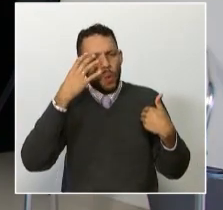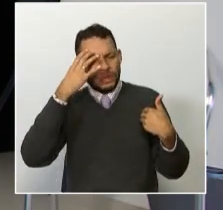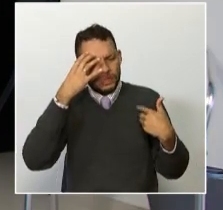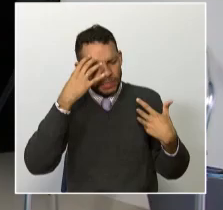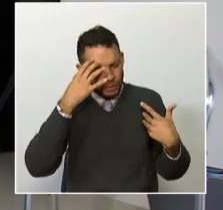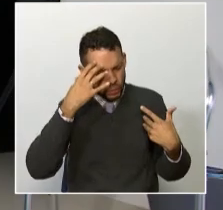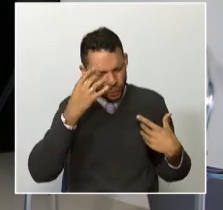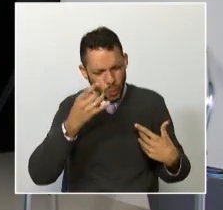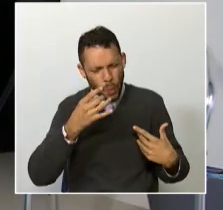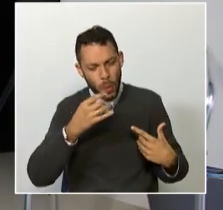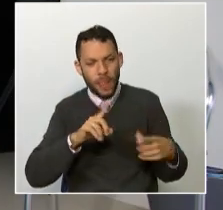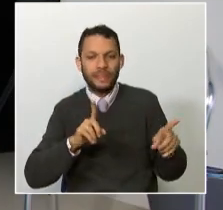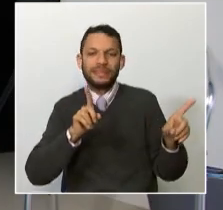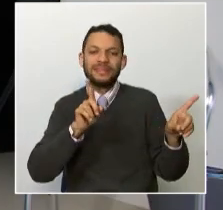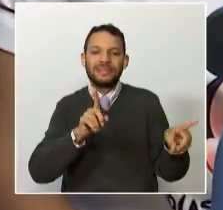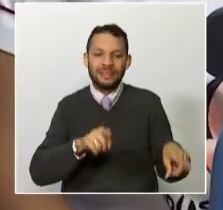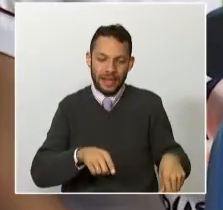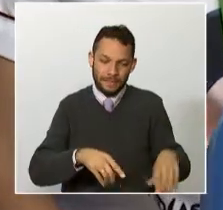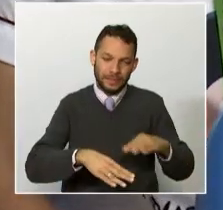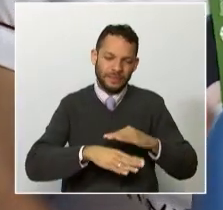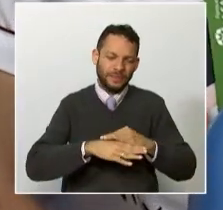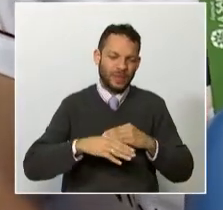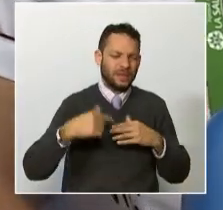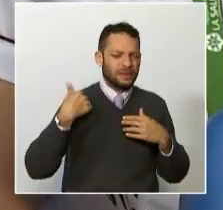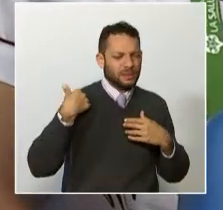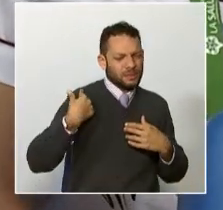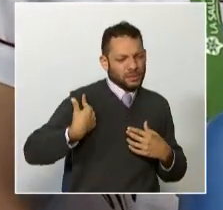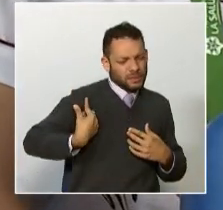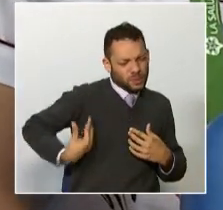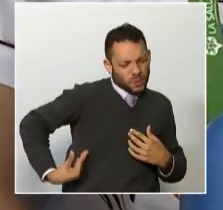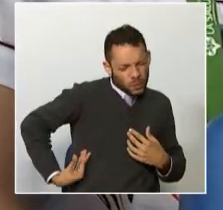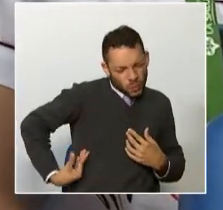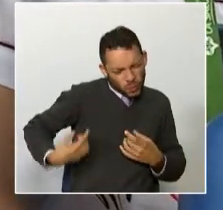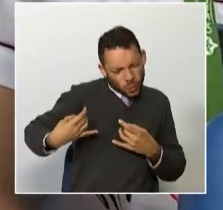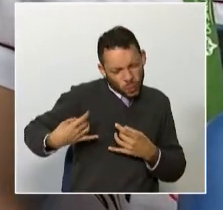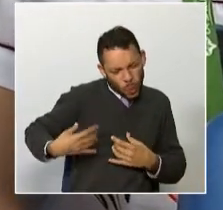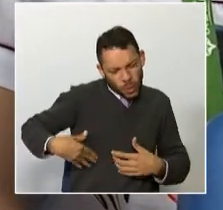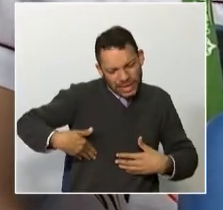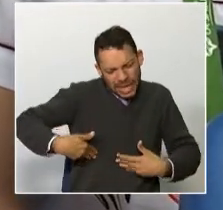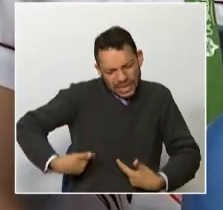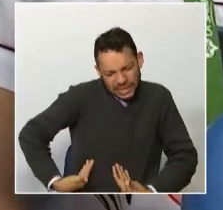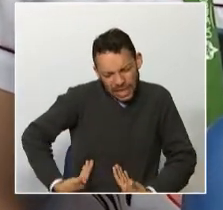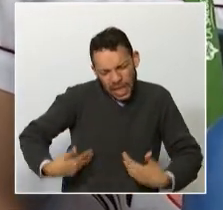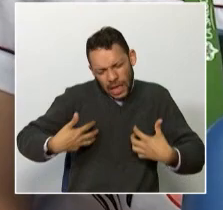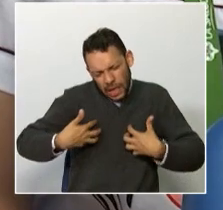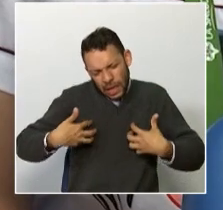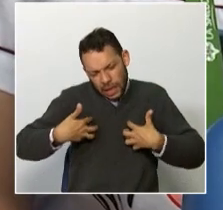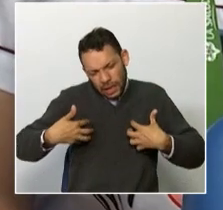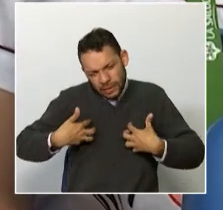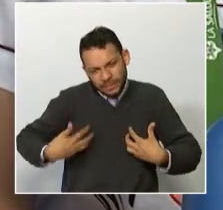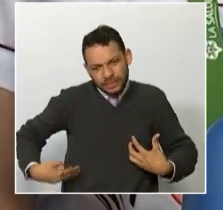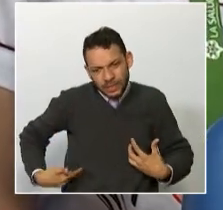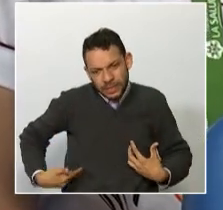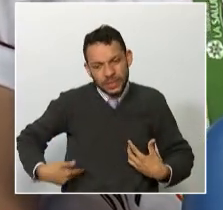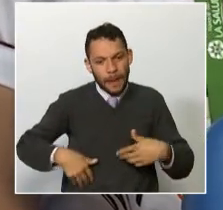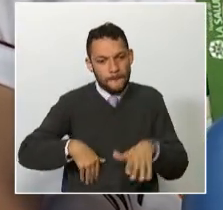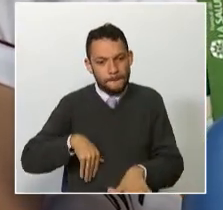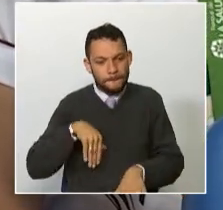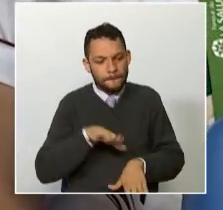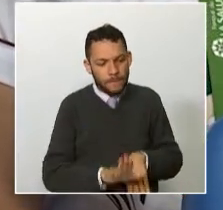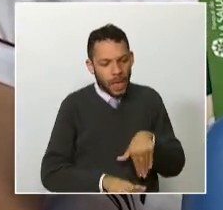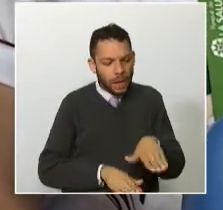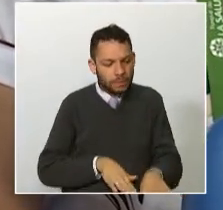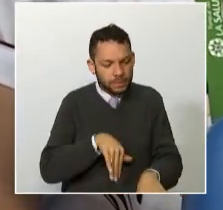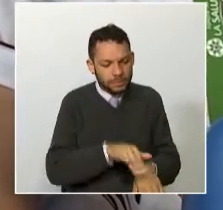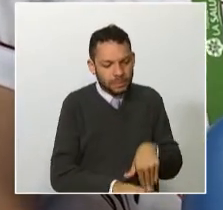pero ella también me refiere un dolor lumbar. Ella refiere un dolor en espalda, en pierna. Ella